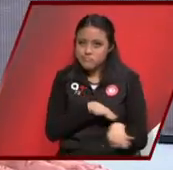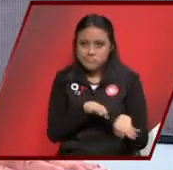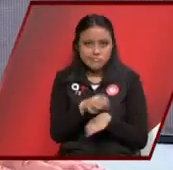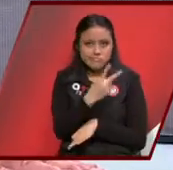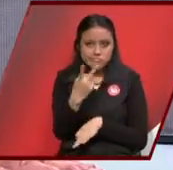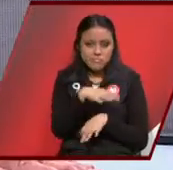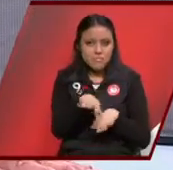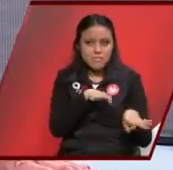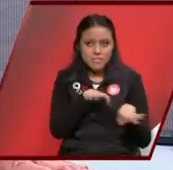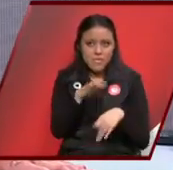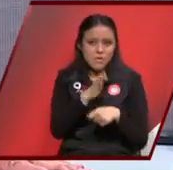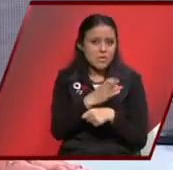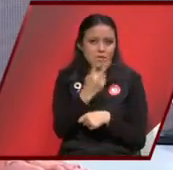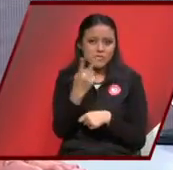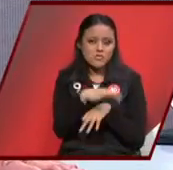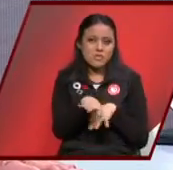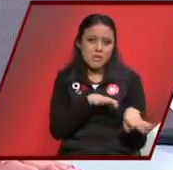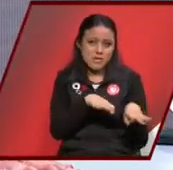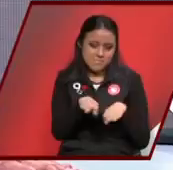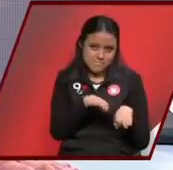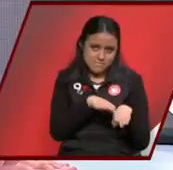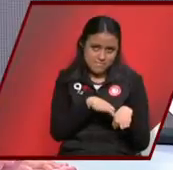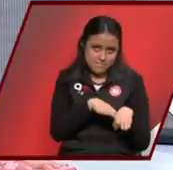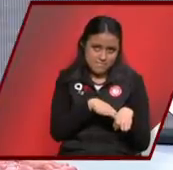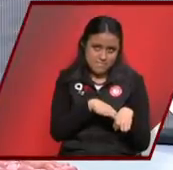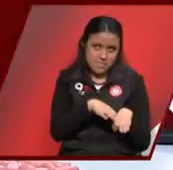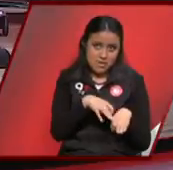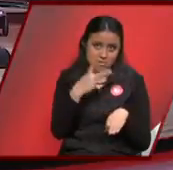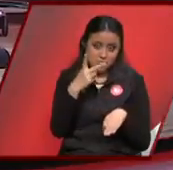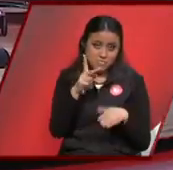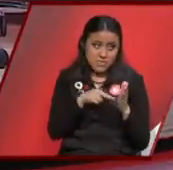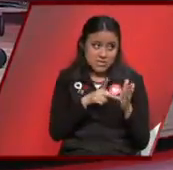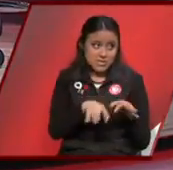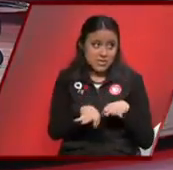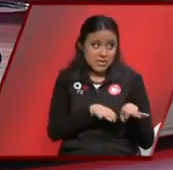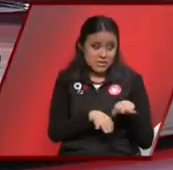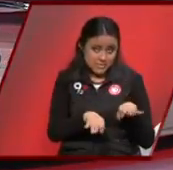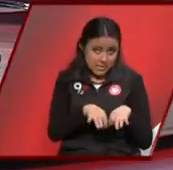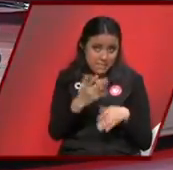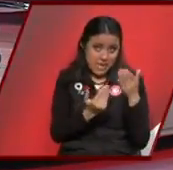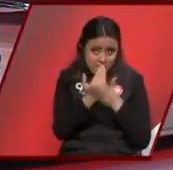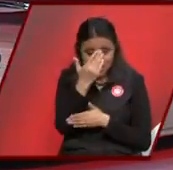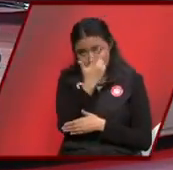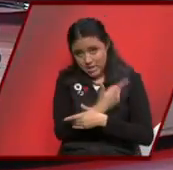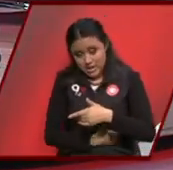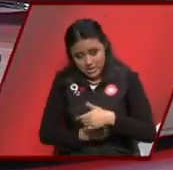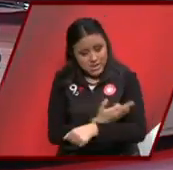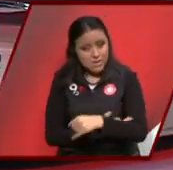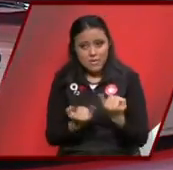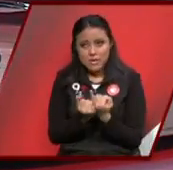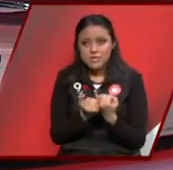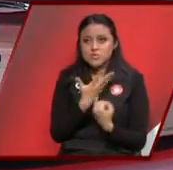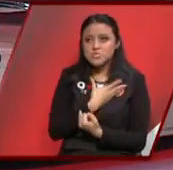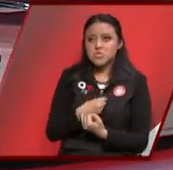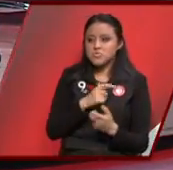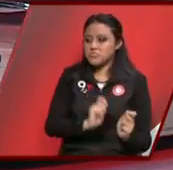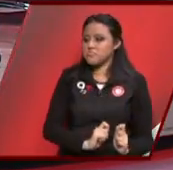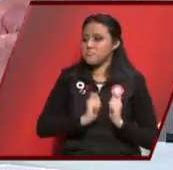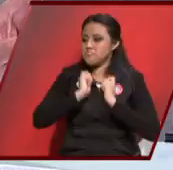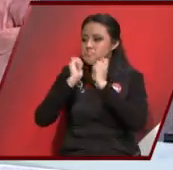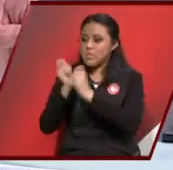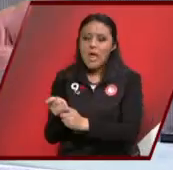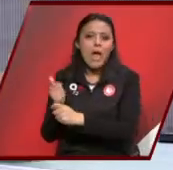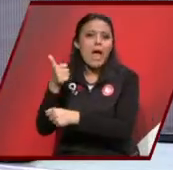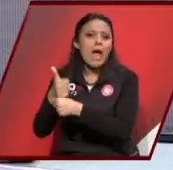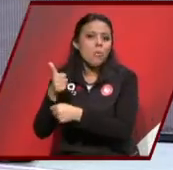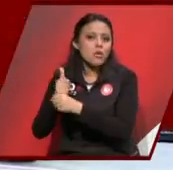ya los dos, la generación de ahora es que trabajan los dos. Y dos turnos. Exacto. Además. Y si tienen hijos, los hijos quedan al cuidado de las abuelas cuando